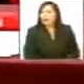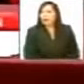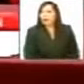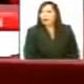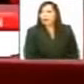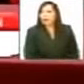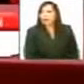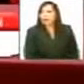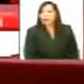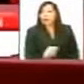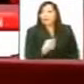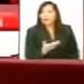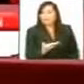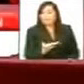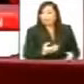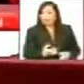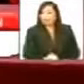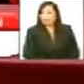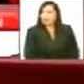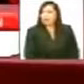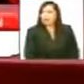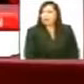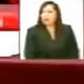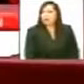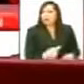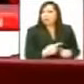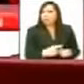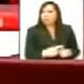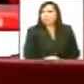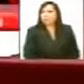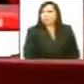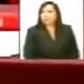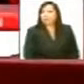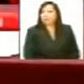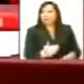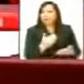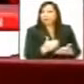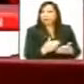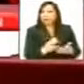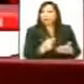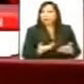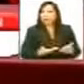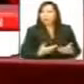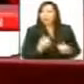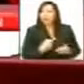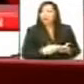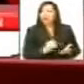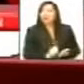migración ilegal, narcotráfico, etcétera, etcétera, que mencionaron. No debemos, por lo